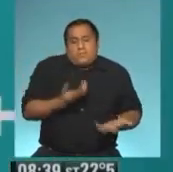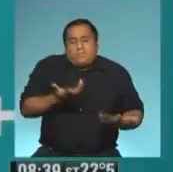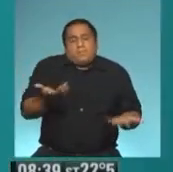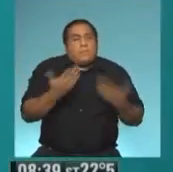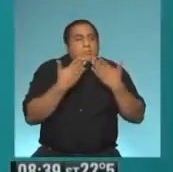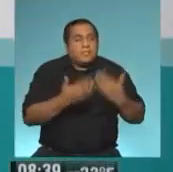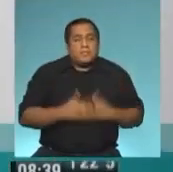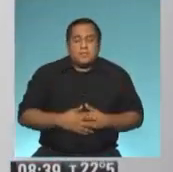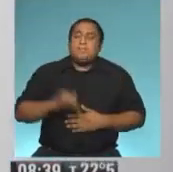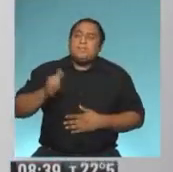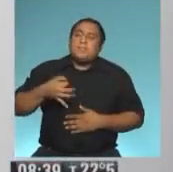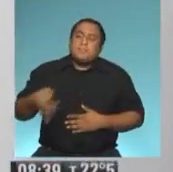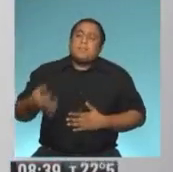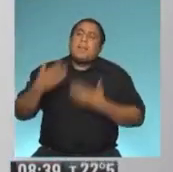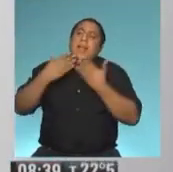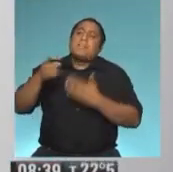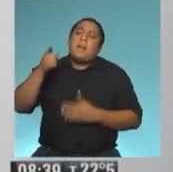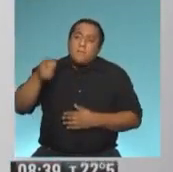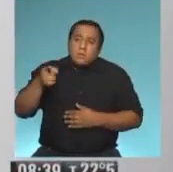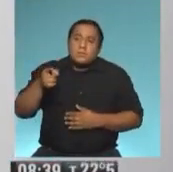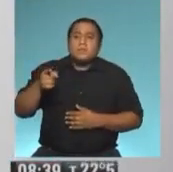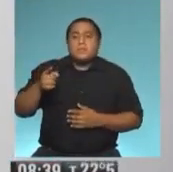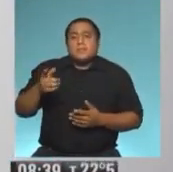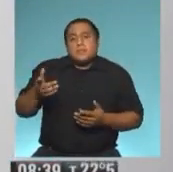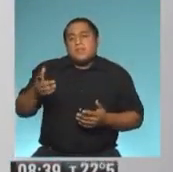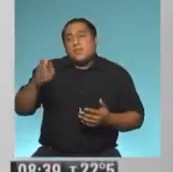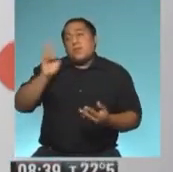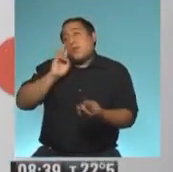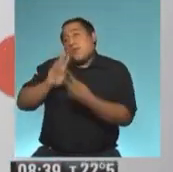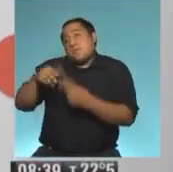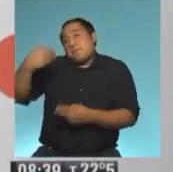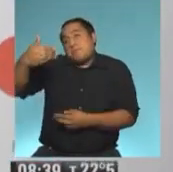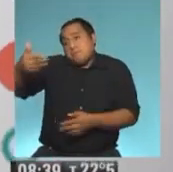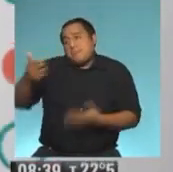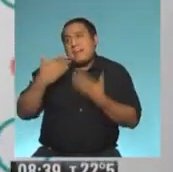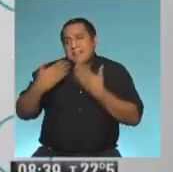Así es, muchas gracias a vos y bueno, hasta pronto. Gracias. Hasta pronto.